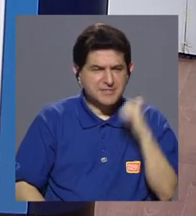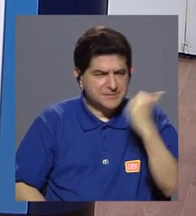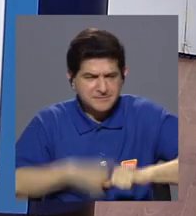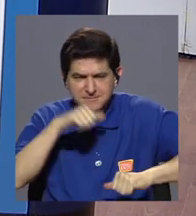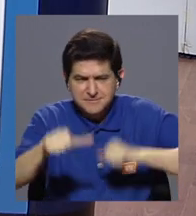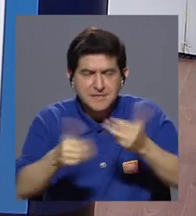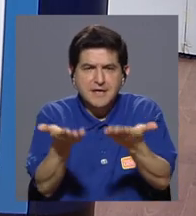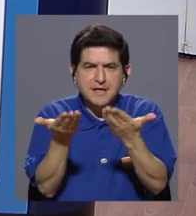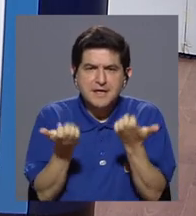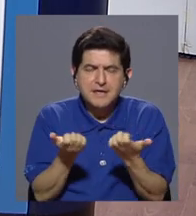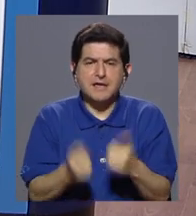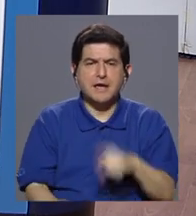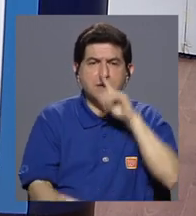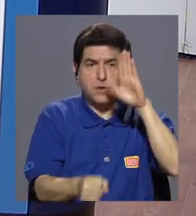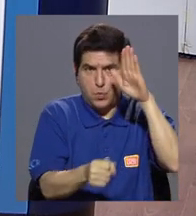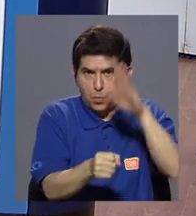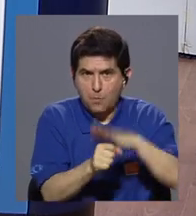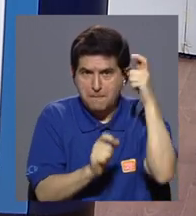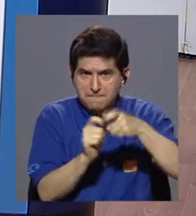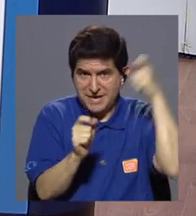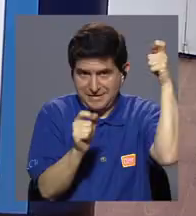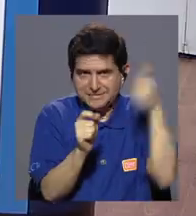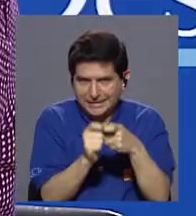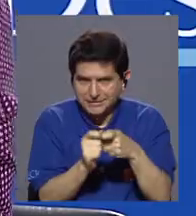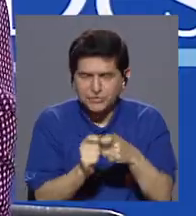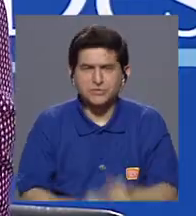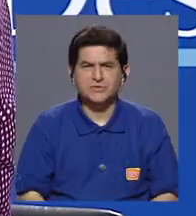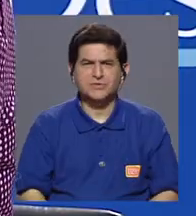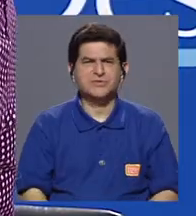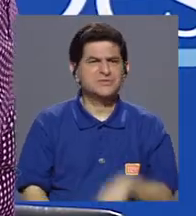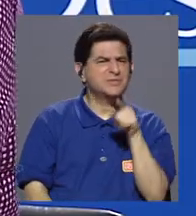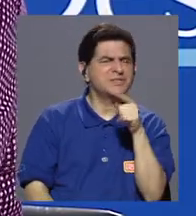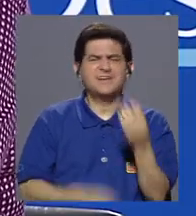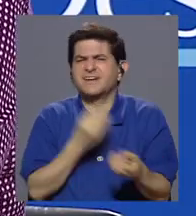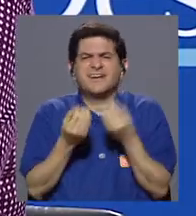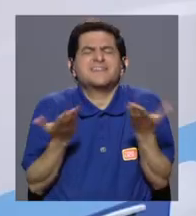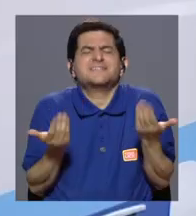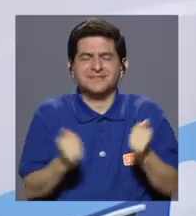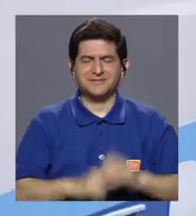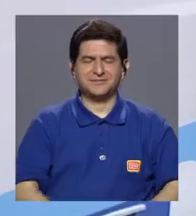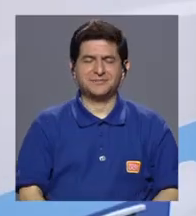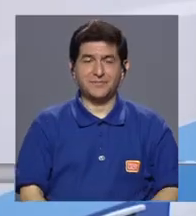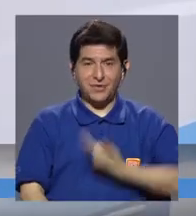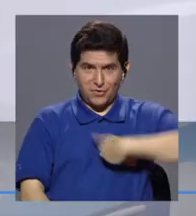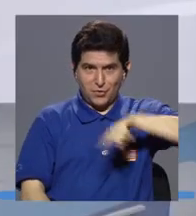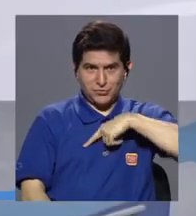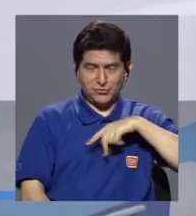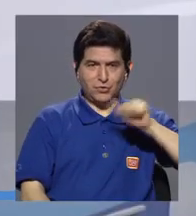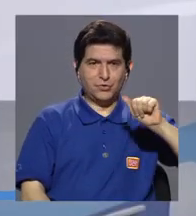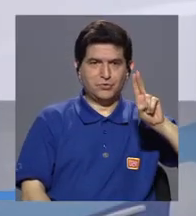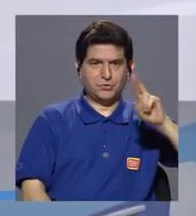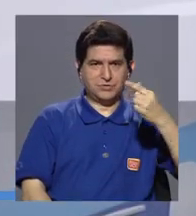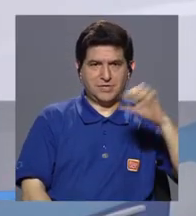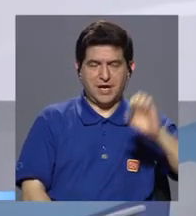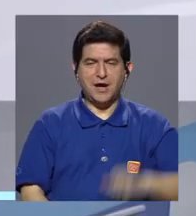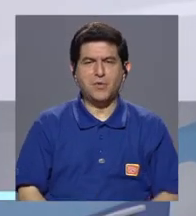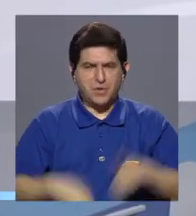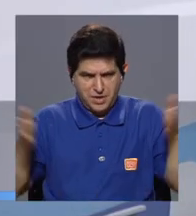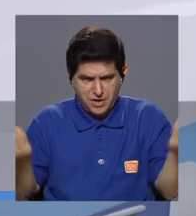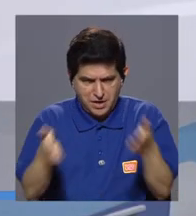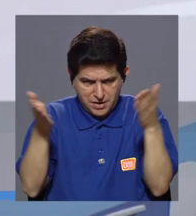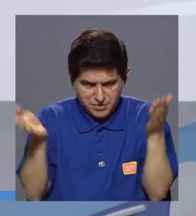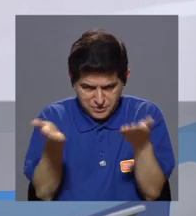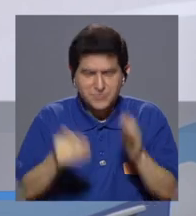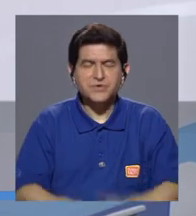y que los quieren llevar a una concreción hacerlo realidad que hace auge bueno nosotros apoyamos a emprendedores